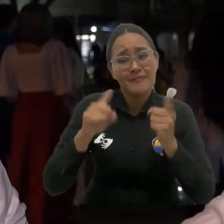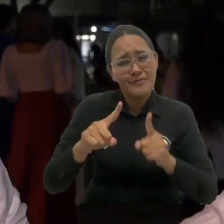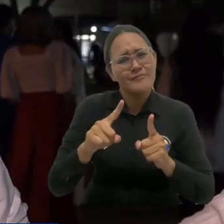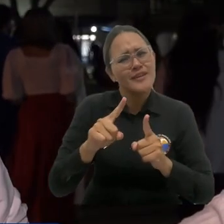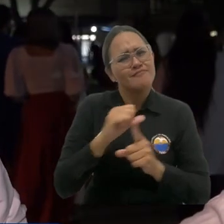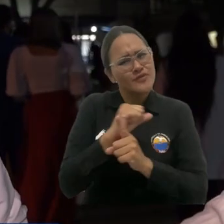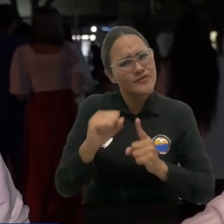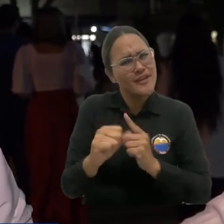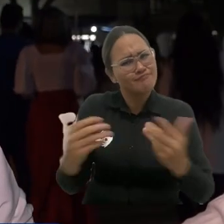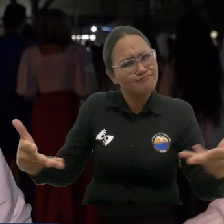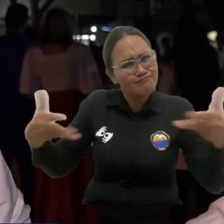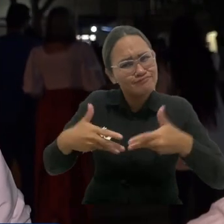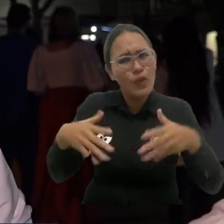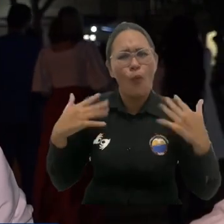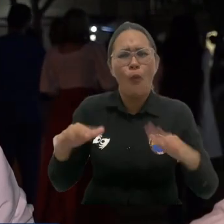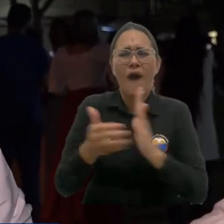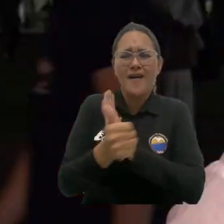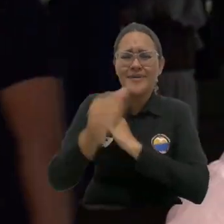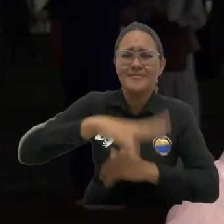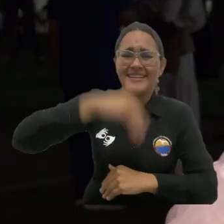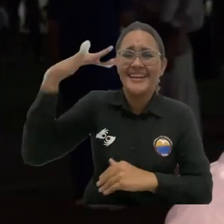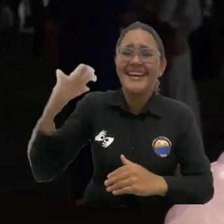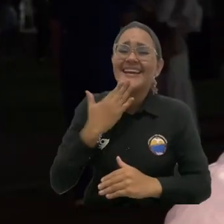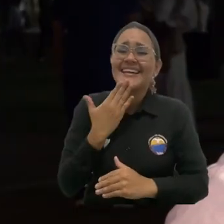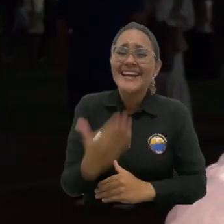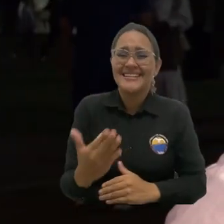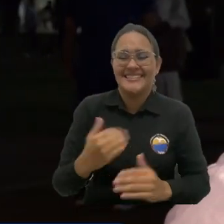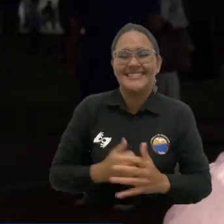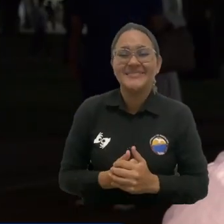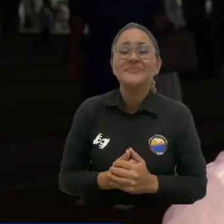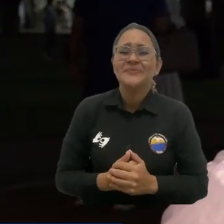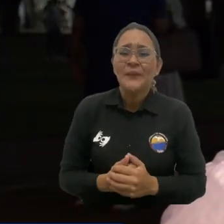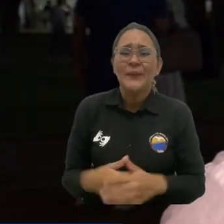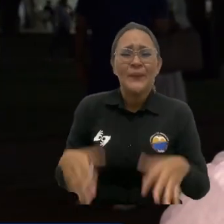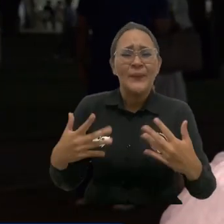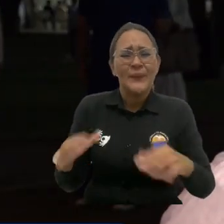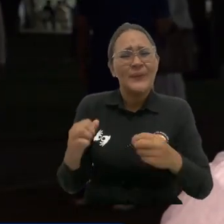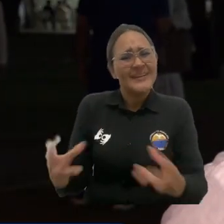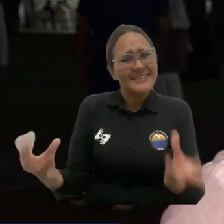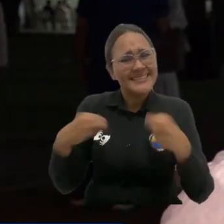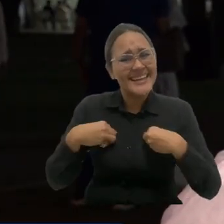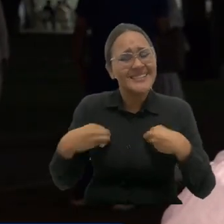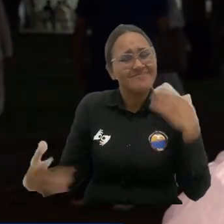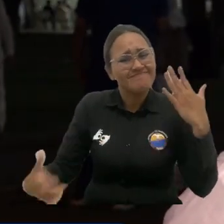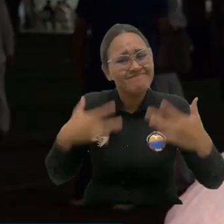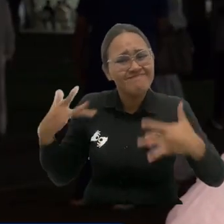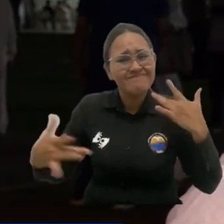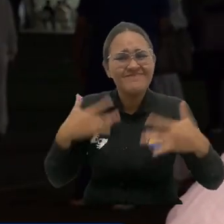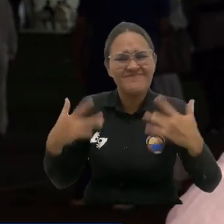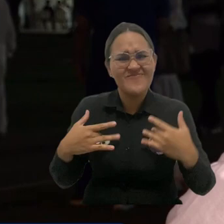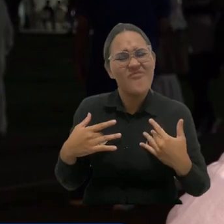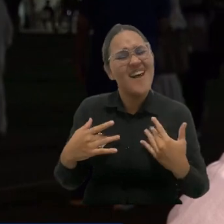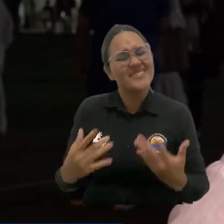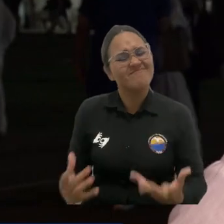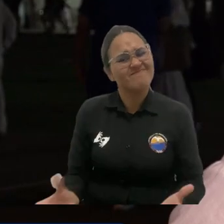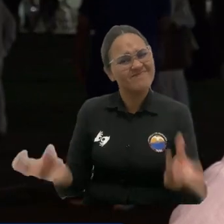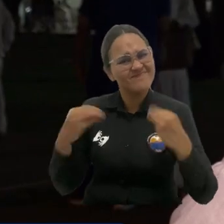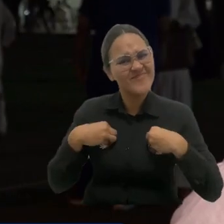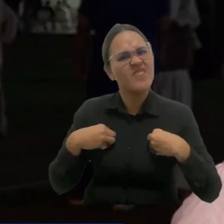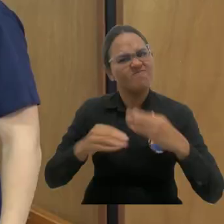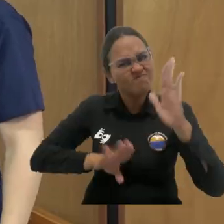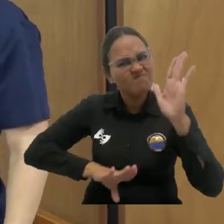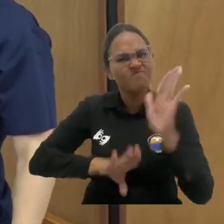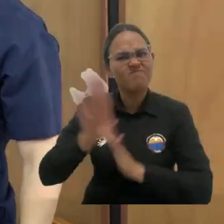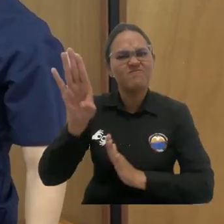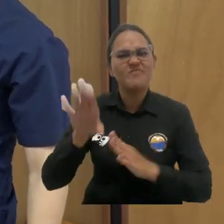que nos ha brindado el programa Talento Magdalena ha sido impresionante. Esto es una motivación más para mí, es algo que me incita a seguir